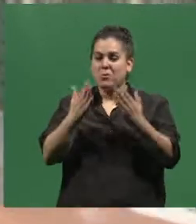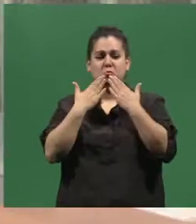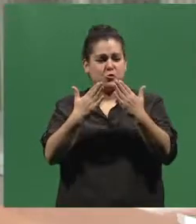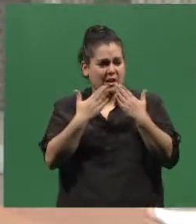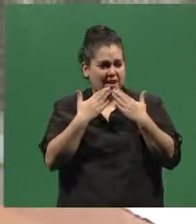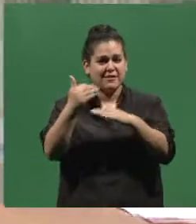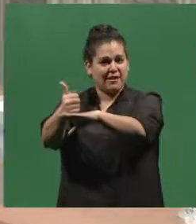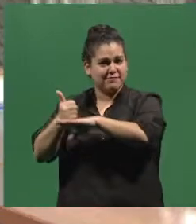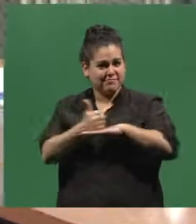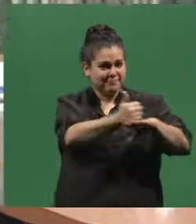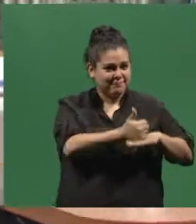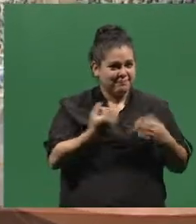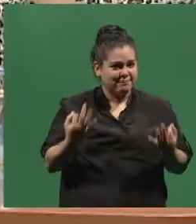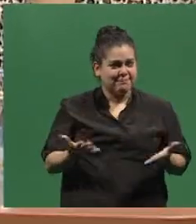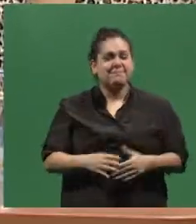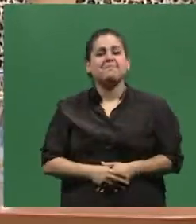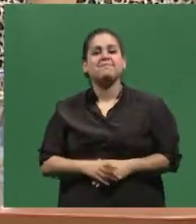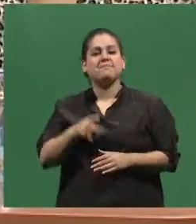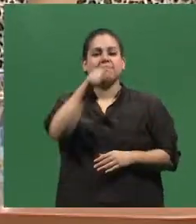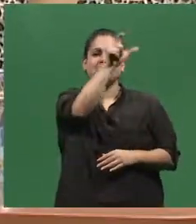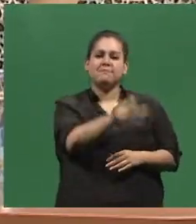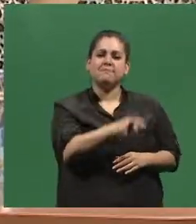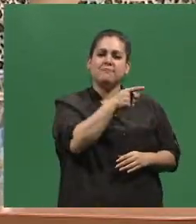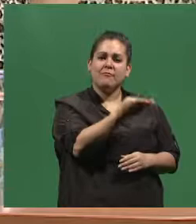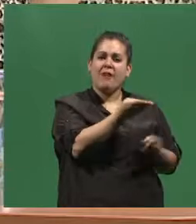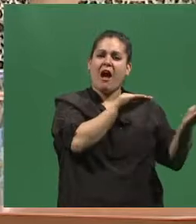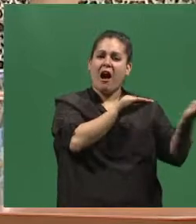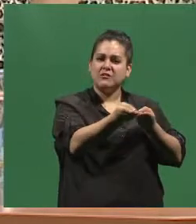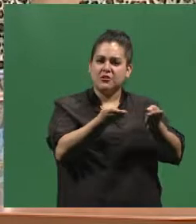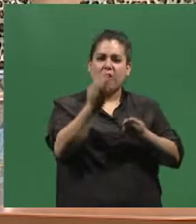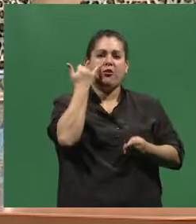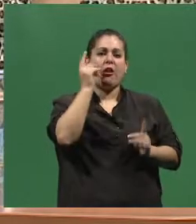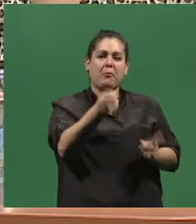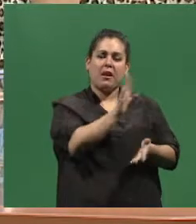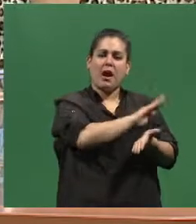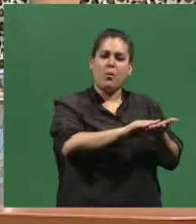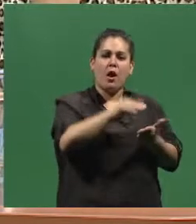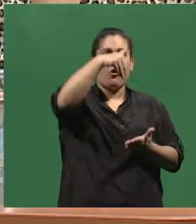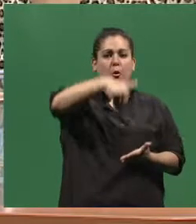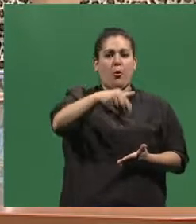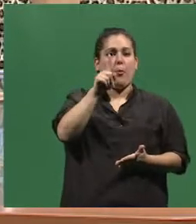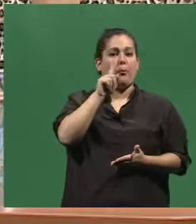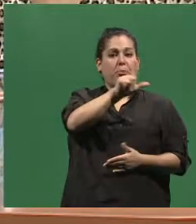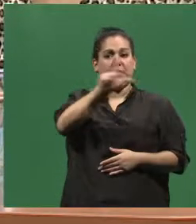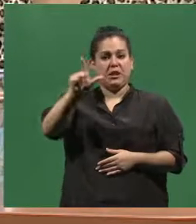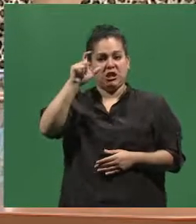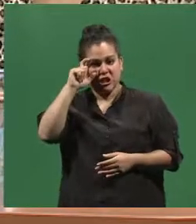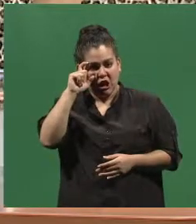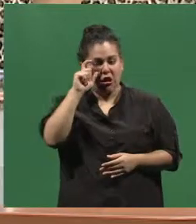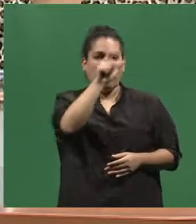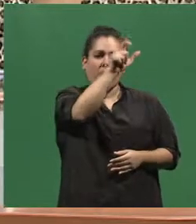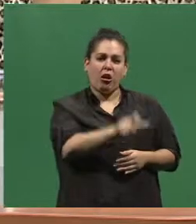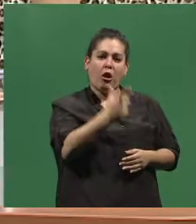por acompañarme. Él es el asesor y abogado Ignacio Millé. Ignacio, él es